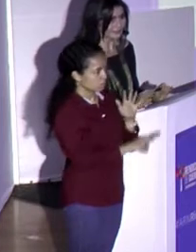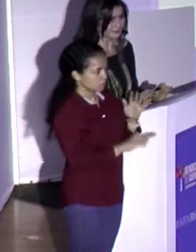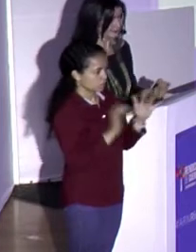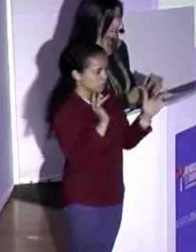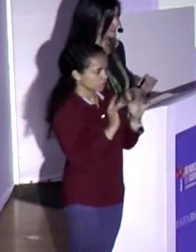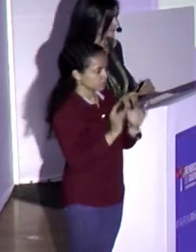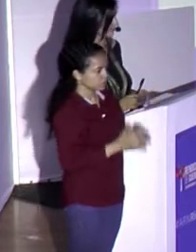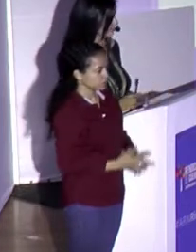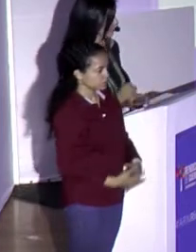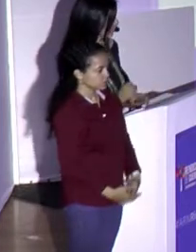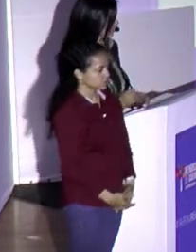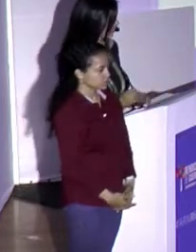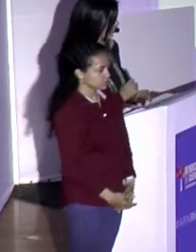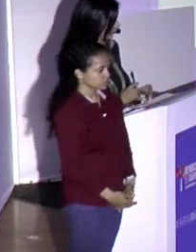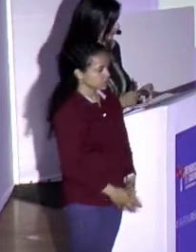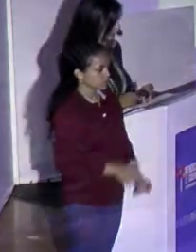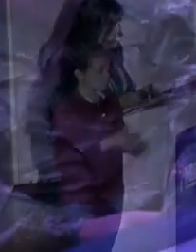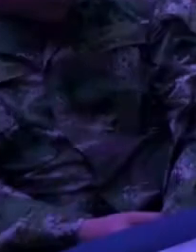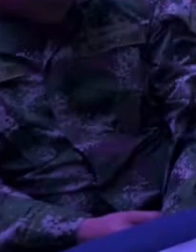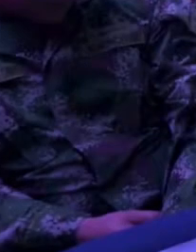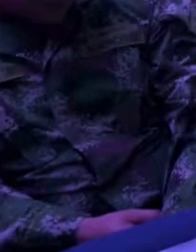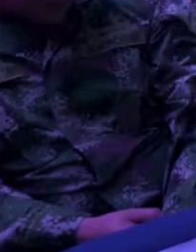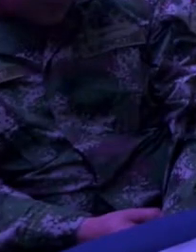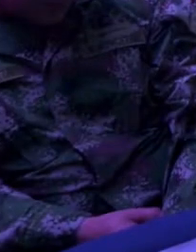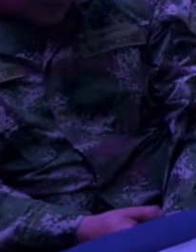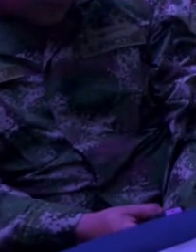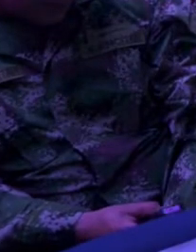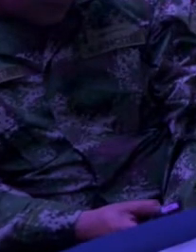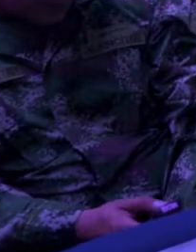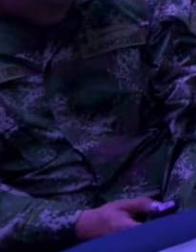adecuado. Vamos a proceder a votar.